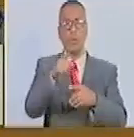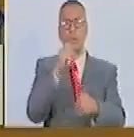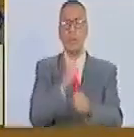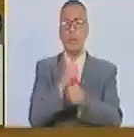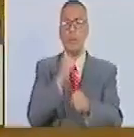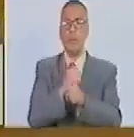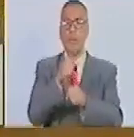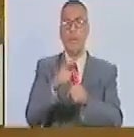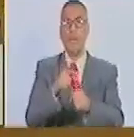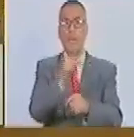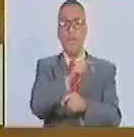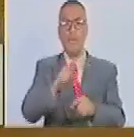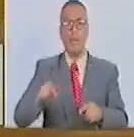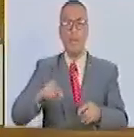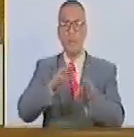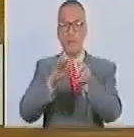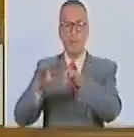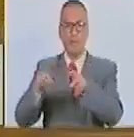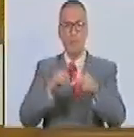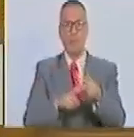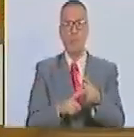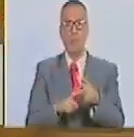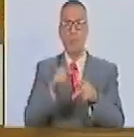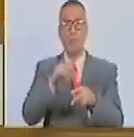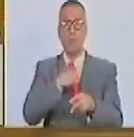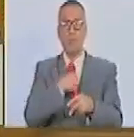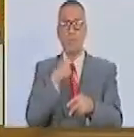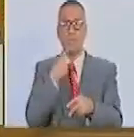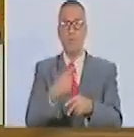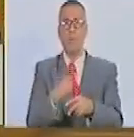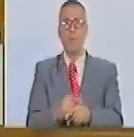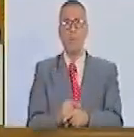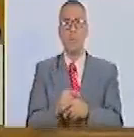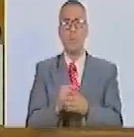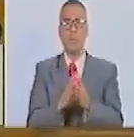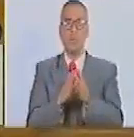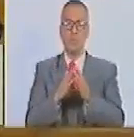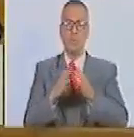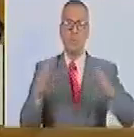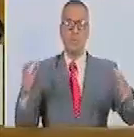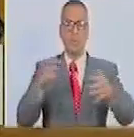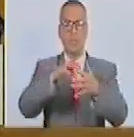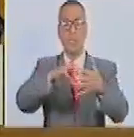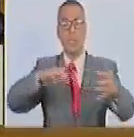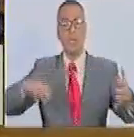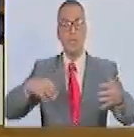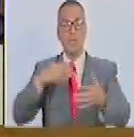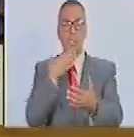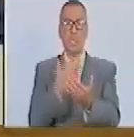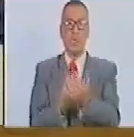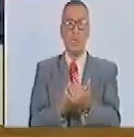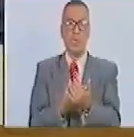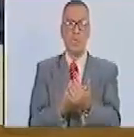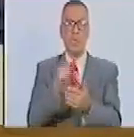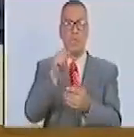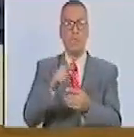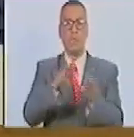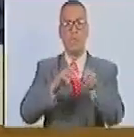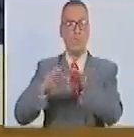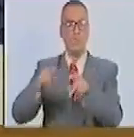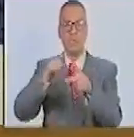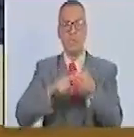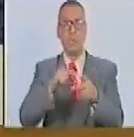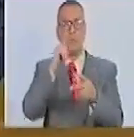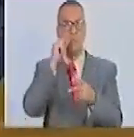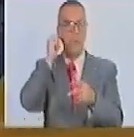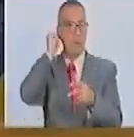trabajo del personal de secretaría, a quien yo le rindo el mayor del agradecimiento y el homenaje a los secretarios